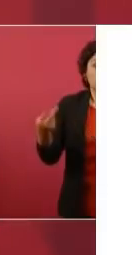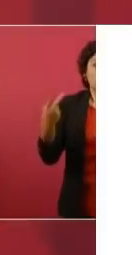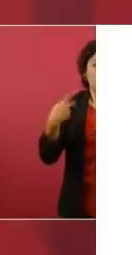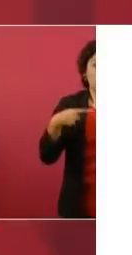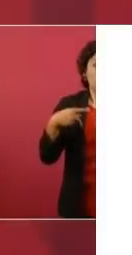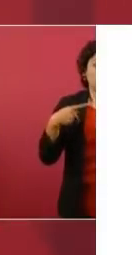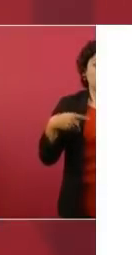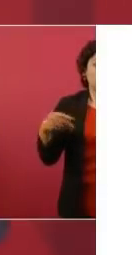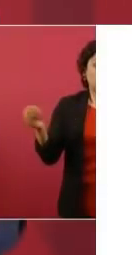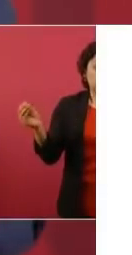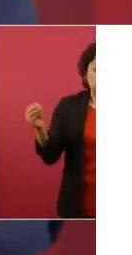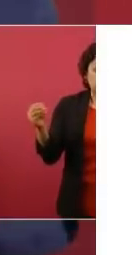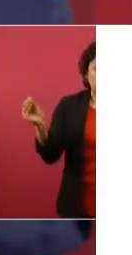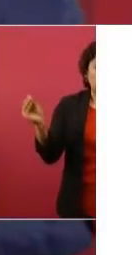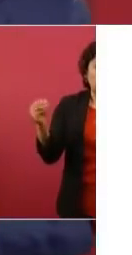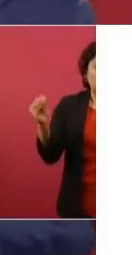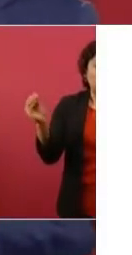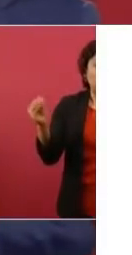dinero